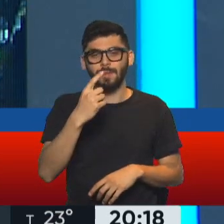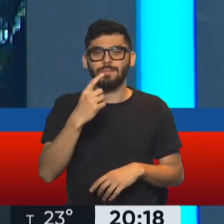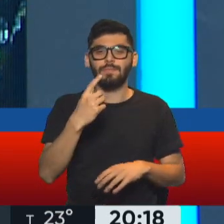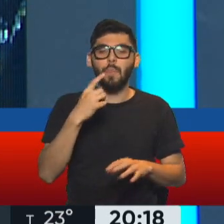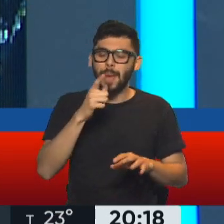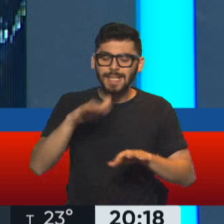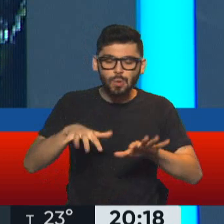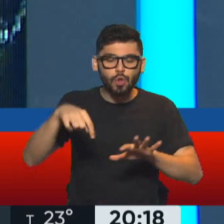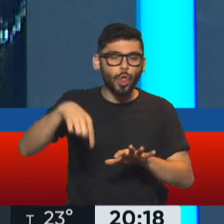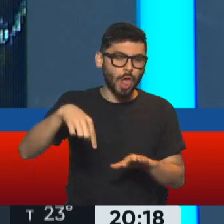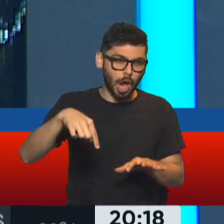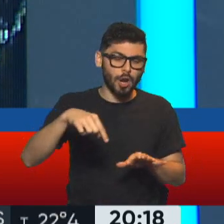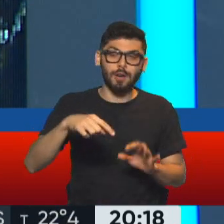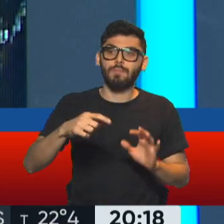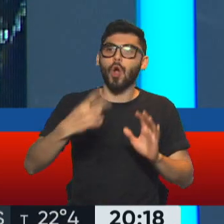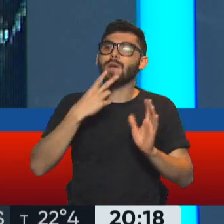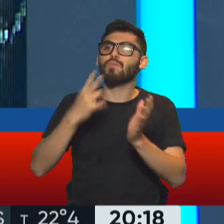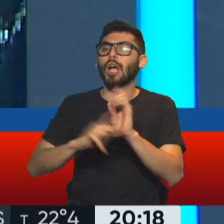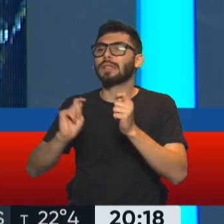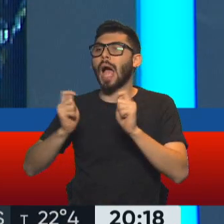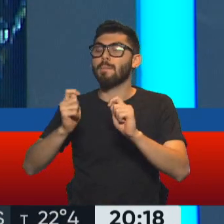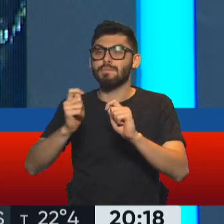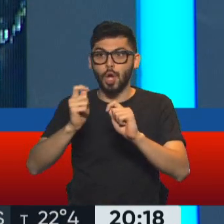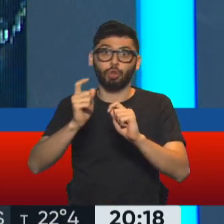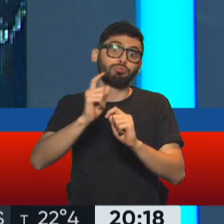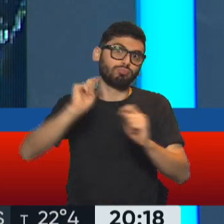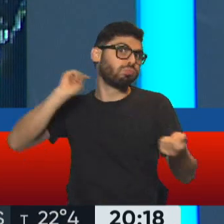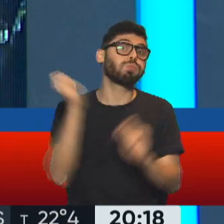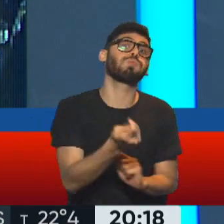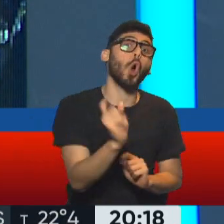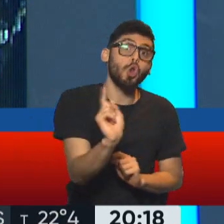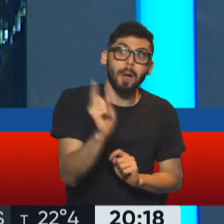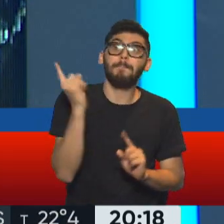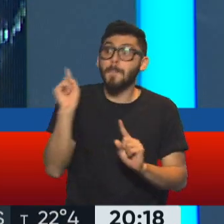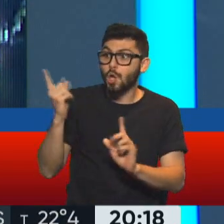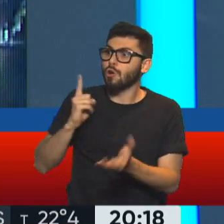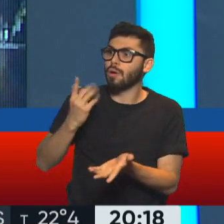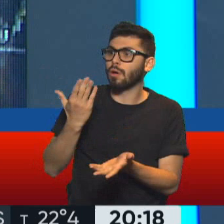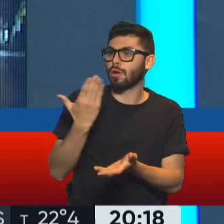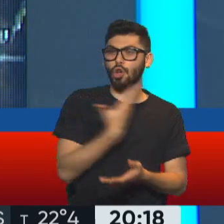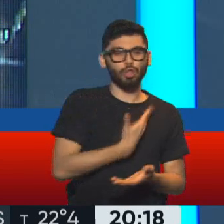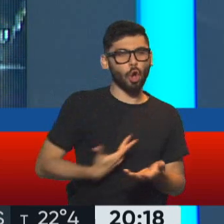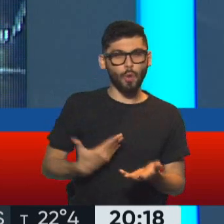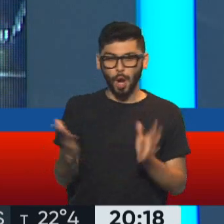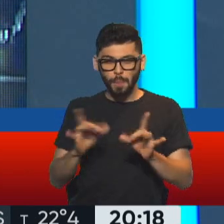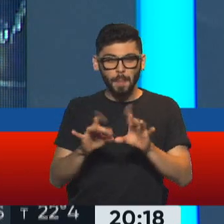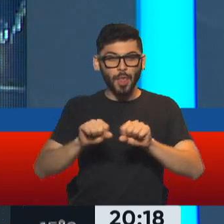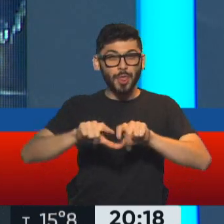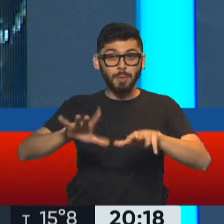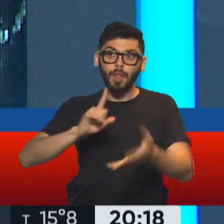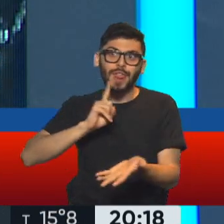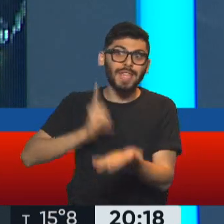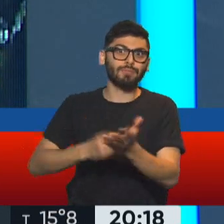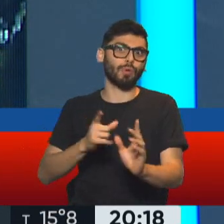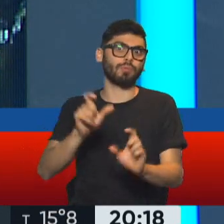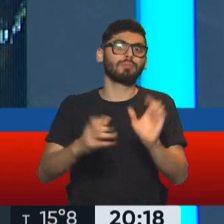tributaria, todos los beneficios que se han orientado hacia los monotributistas en las últimas medidas que ha tomado el gobierno en pandemia,